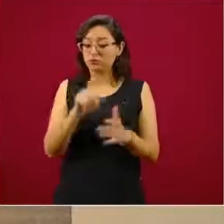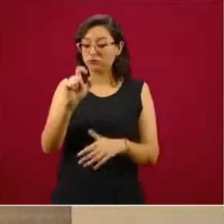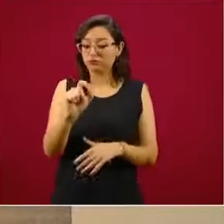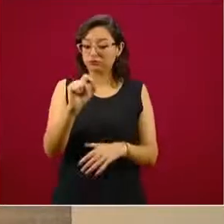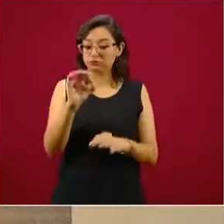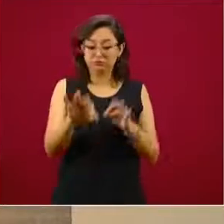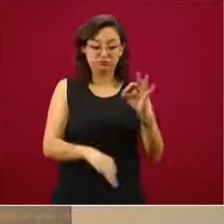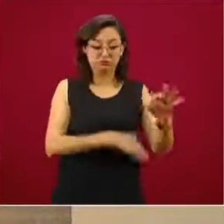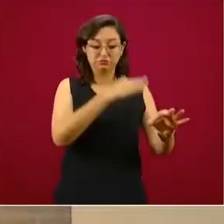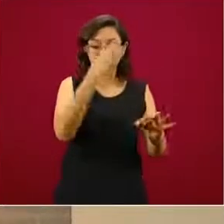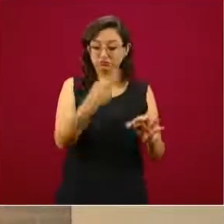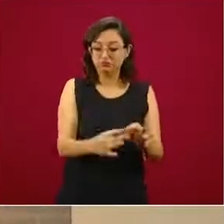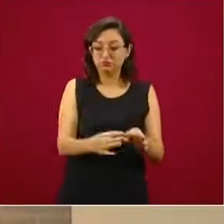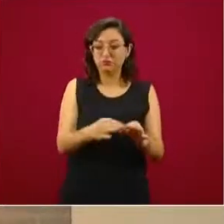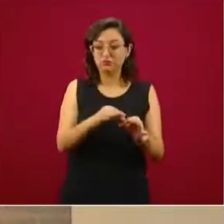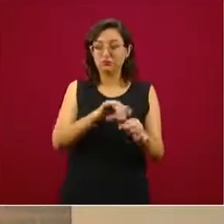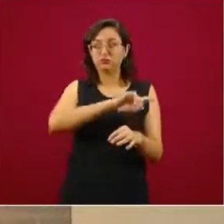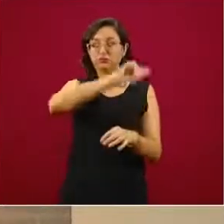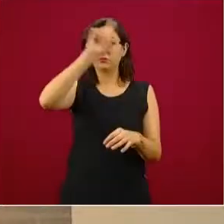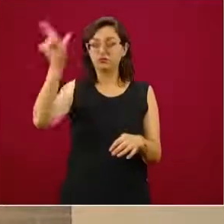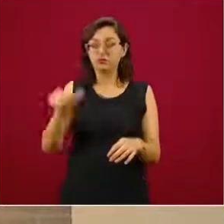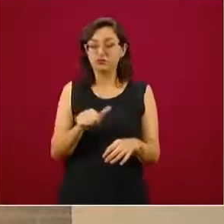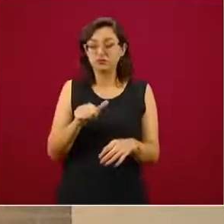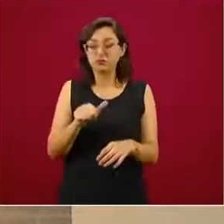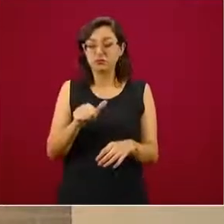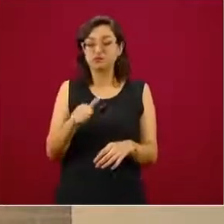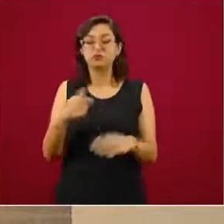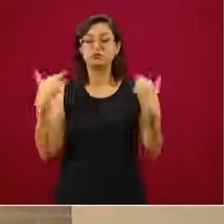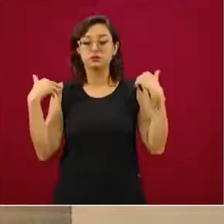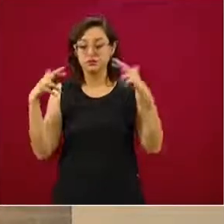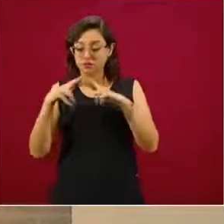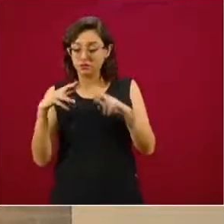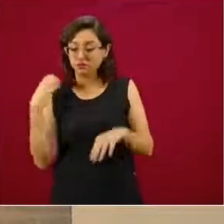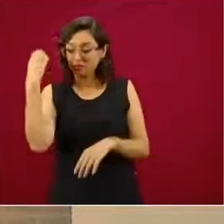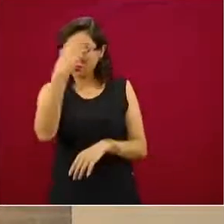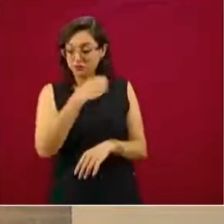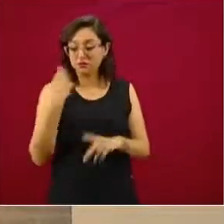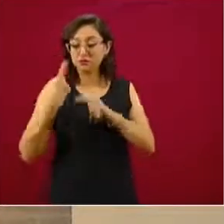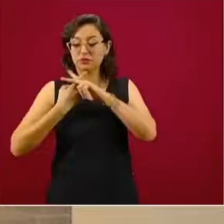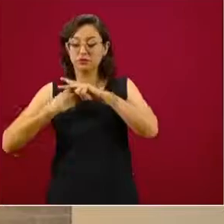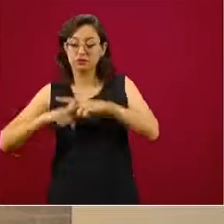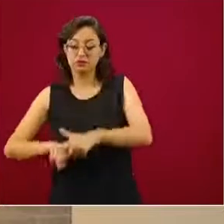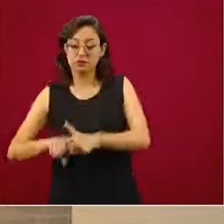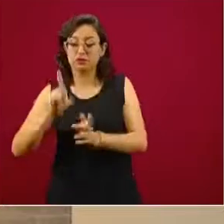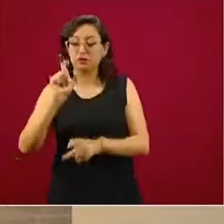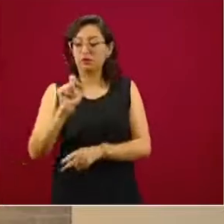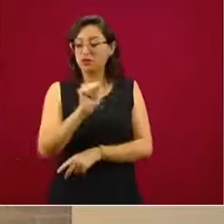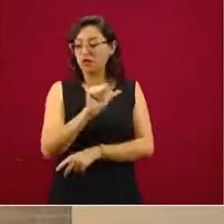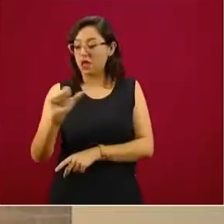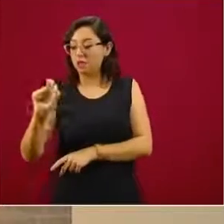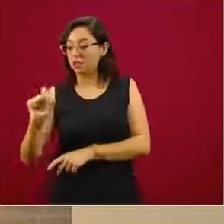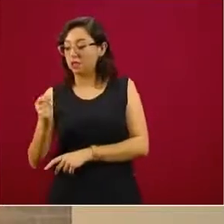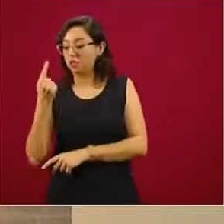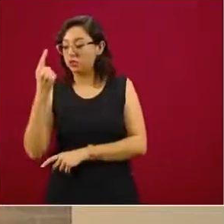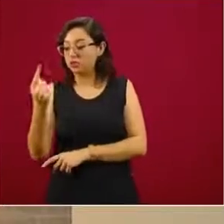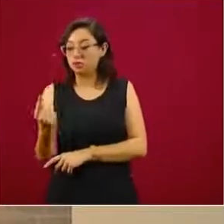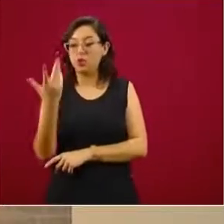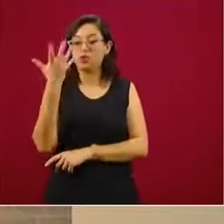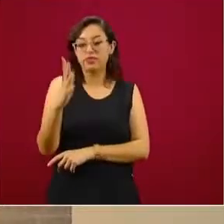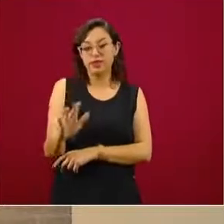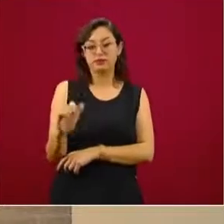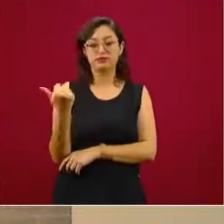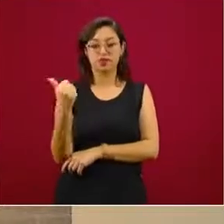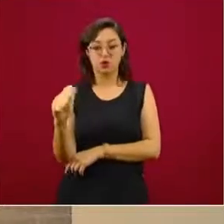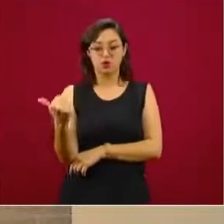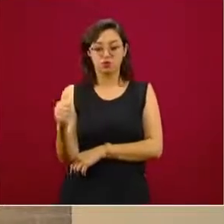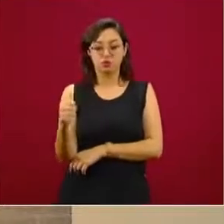valoración del mismo por parte de las maestras y los maestros y se inicia el ciclo 2021 el día 10 de agosto en educación